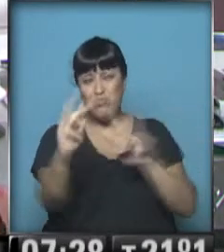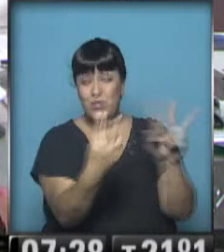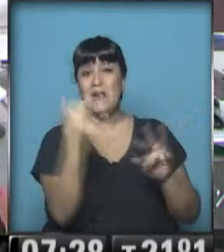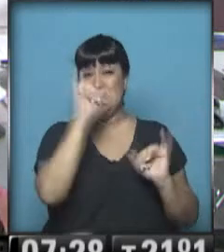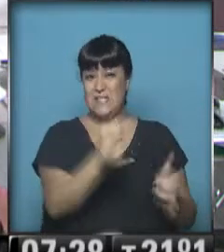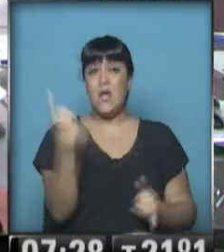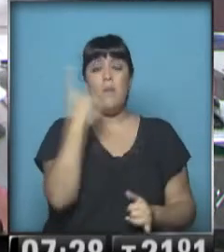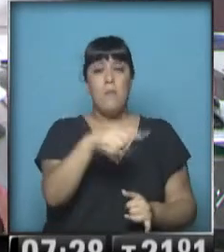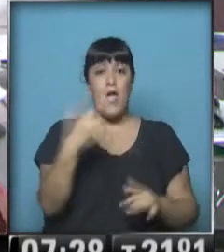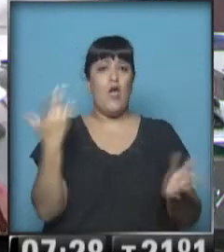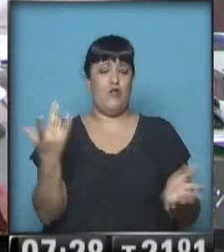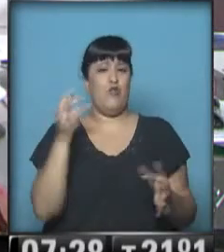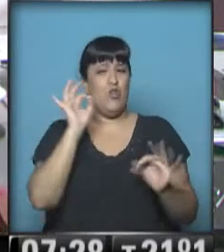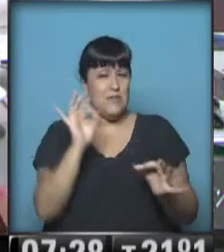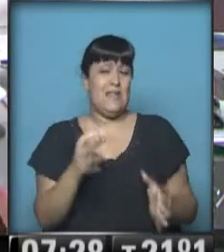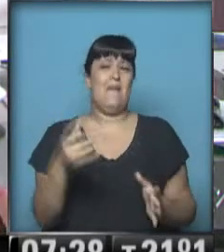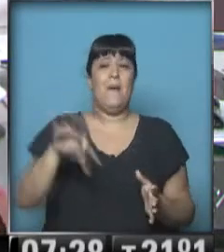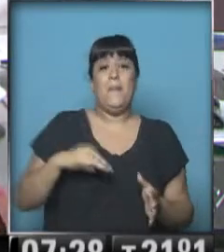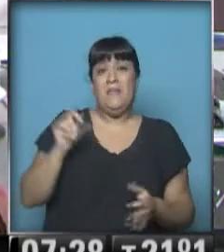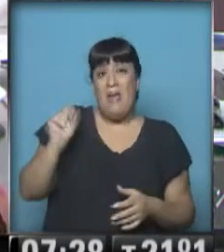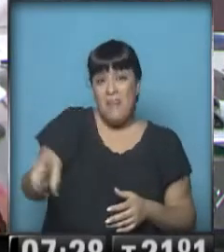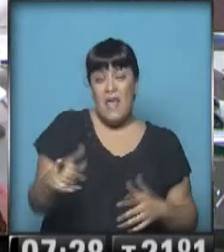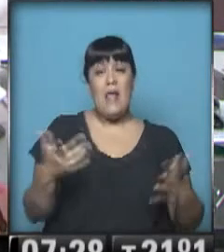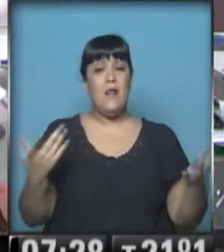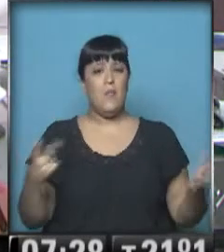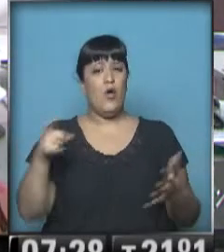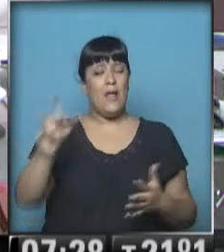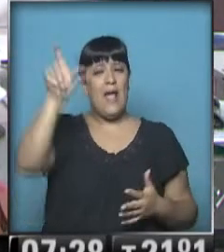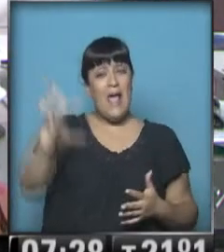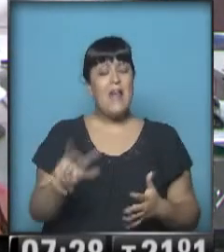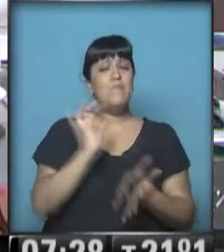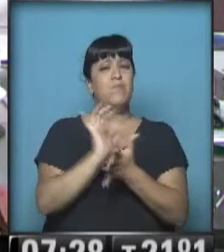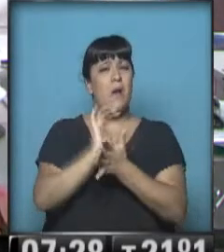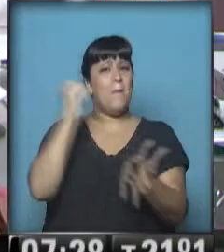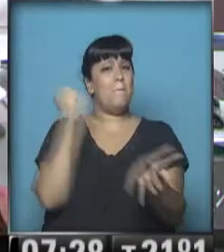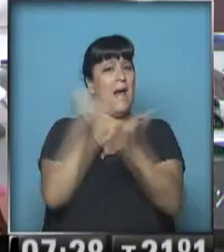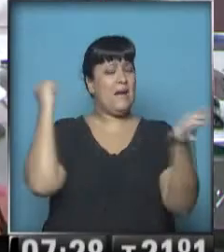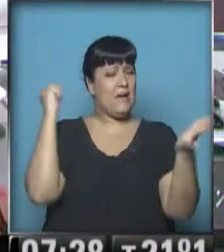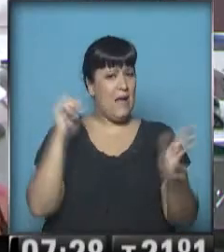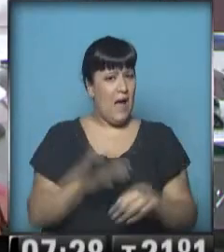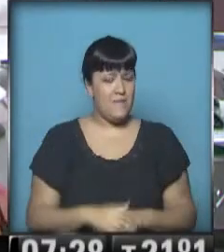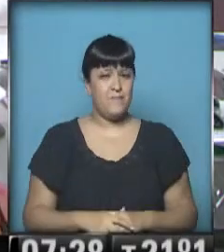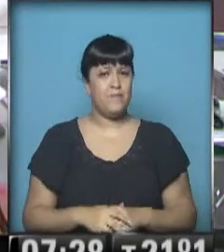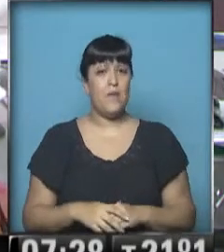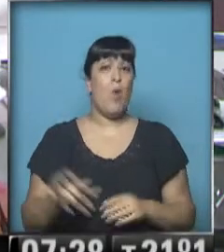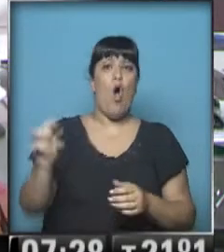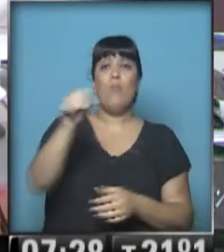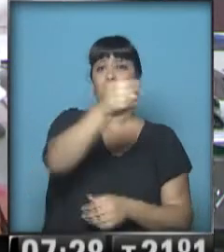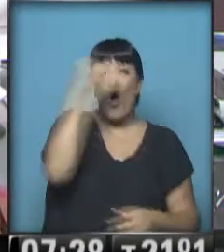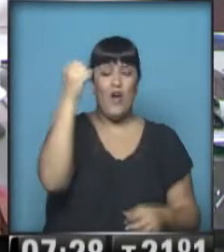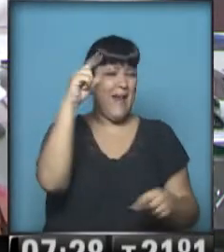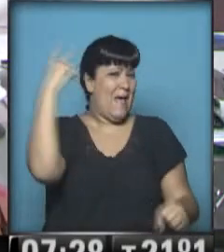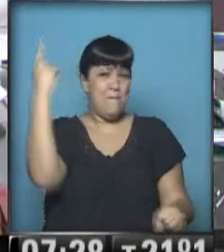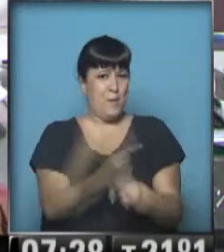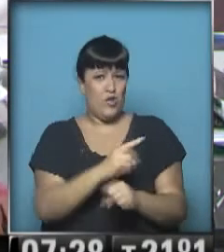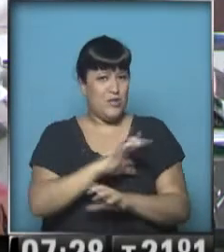recuerda dónde estaba, qué pasó, qué era de su vida? Porque fue una marca indeleble en la vida de los argentinos. Triste,